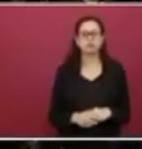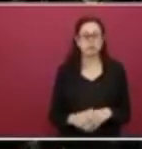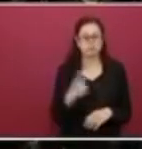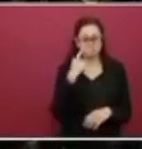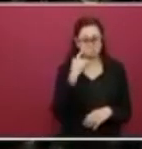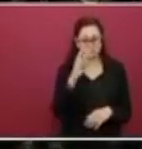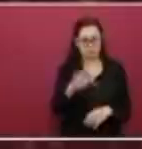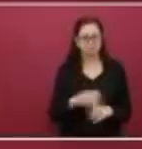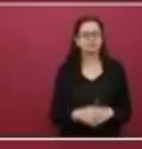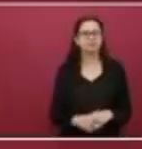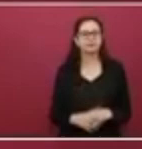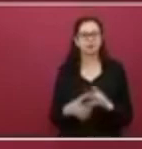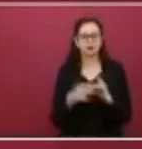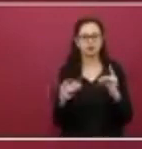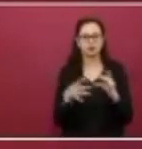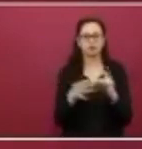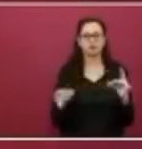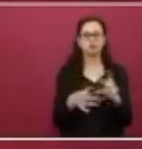empezó una obra